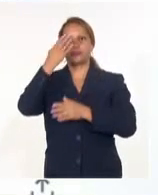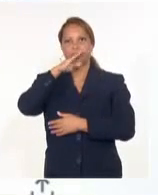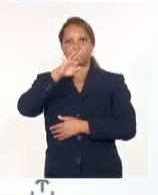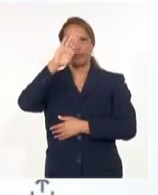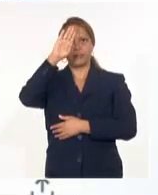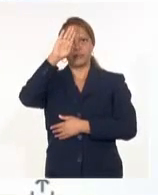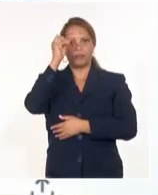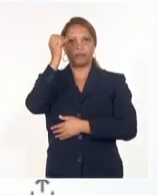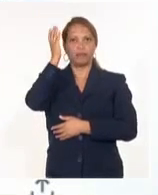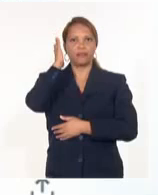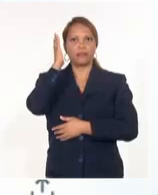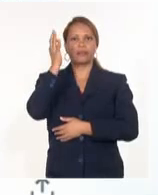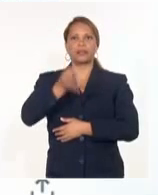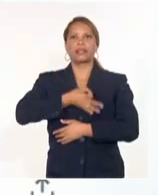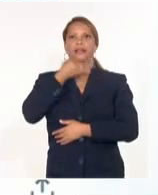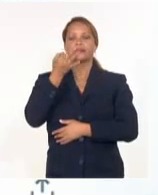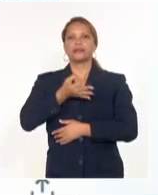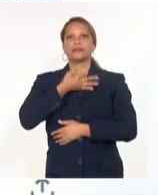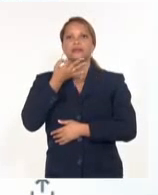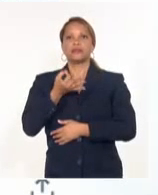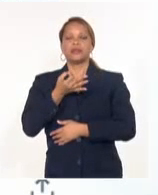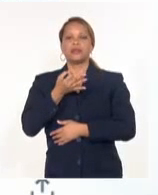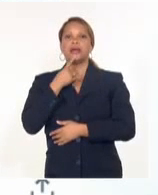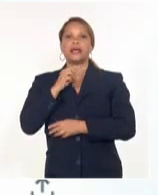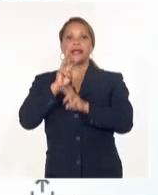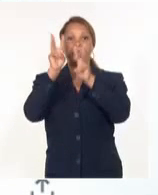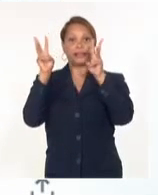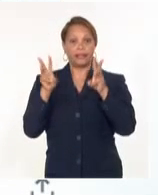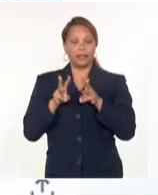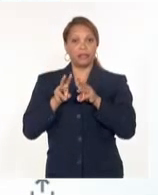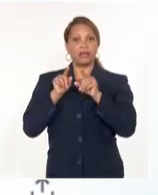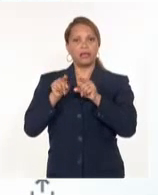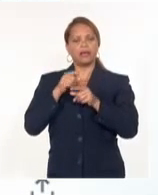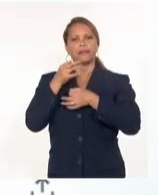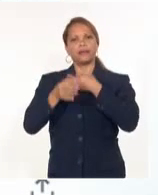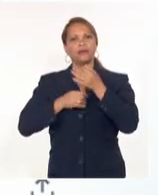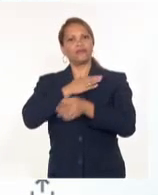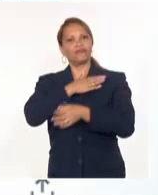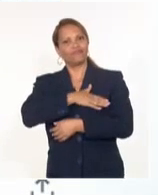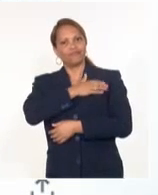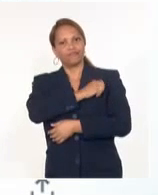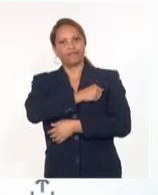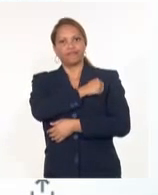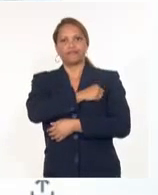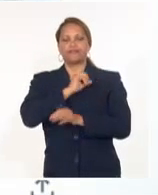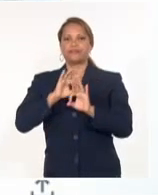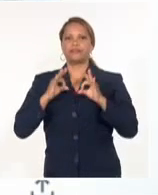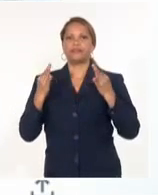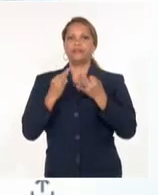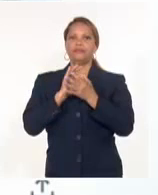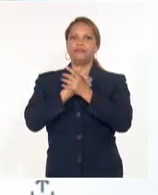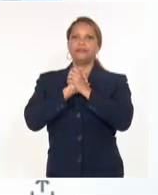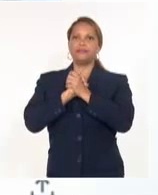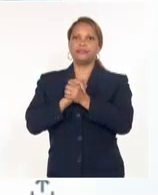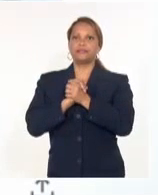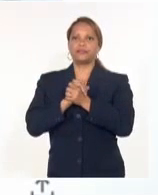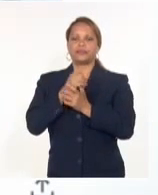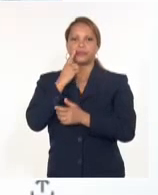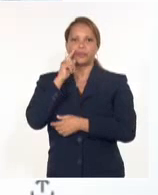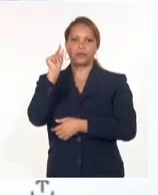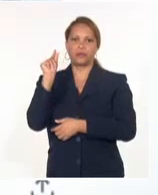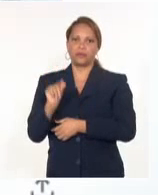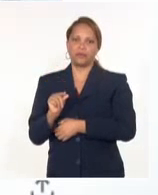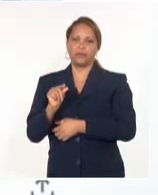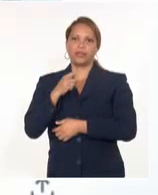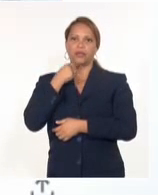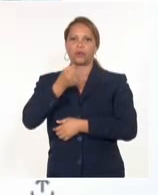República, Miguel Díaz-Canel Bermúdez, en su cuenta en X ofreció las condolencias a familiares y amigos de Luis Ovidio, destacado